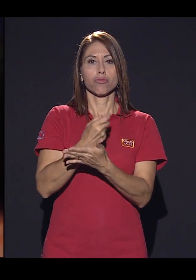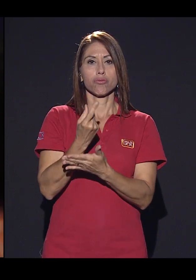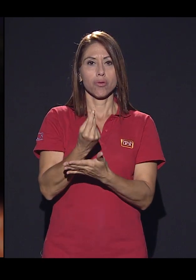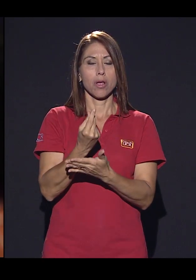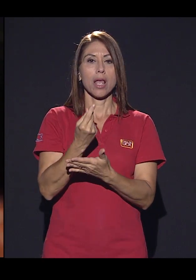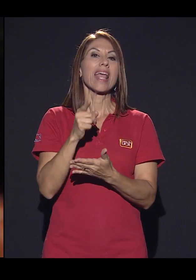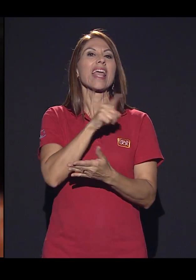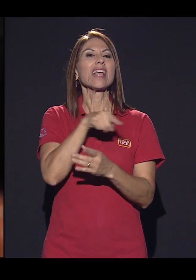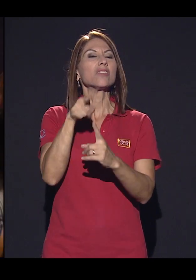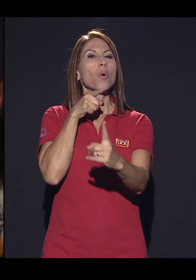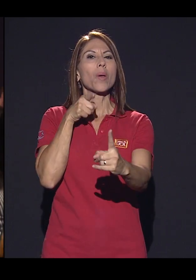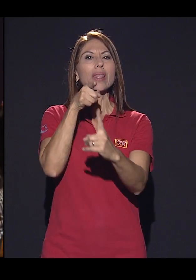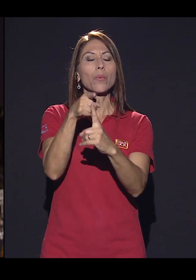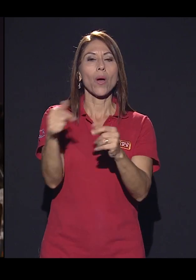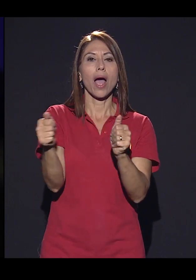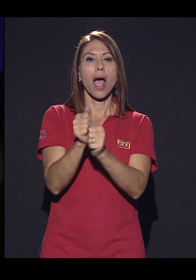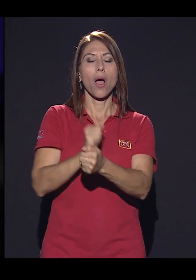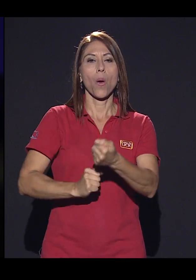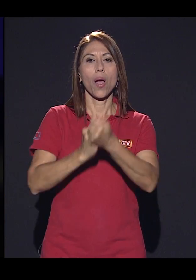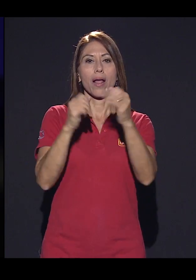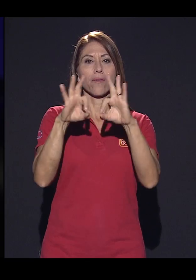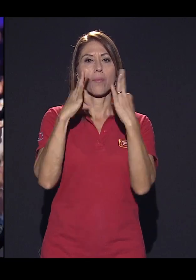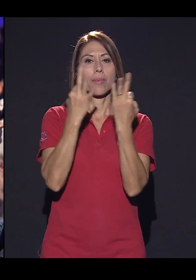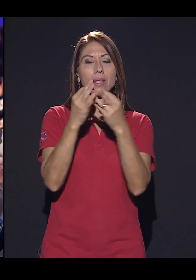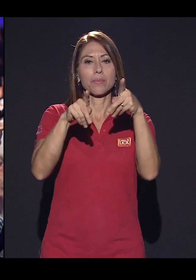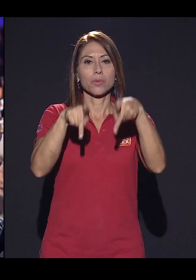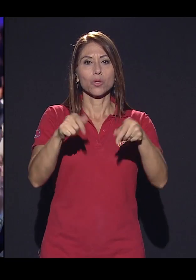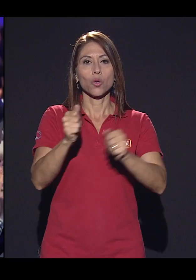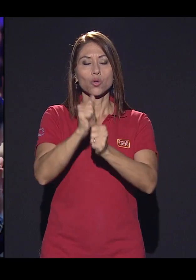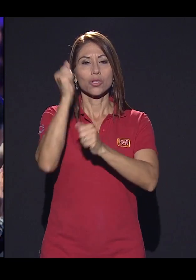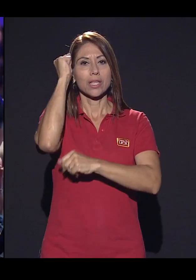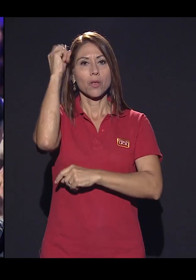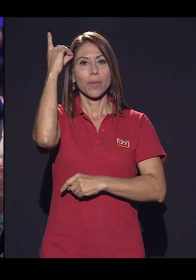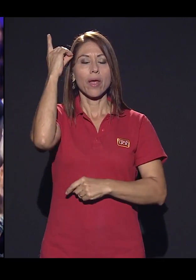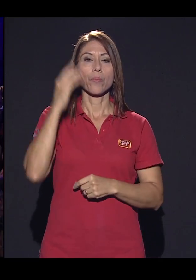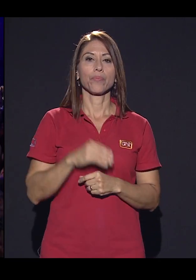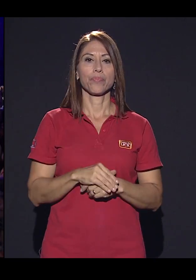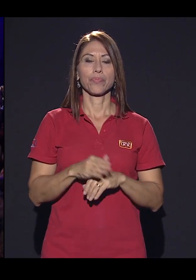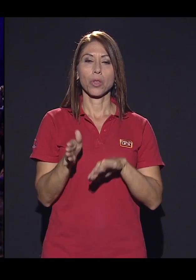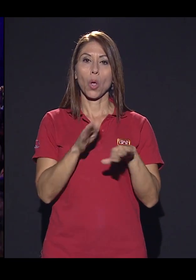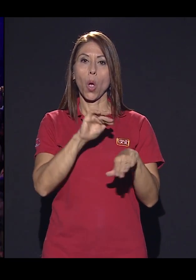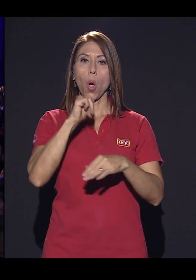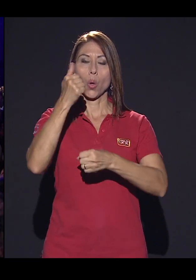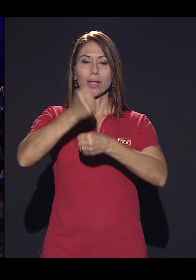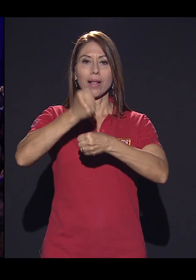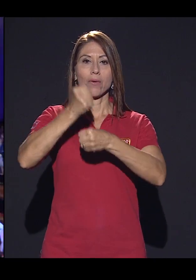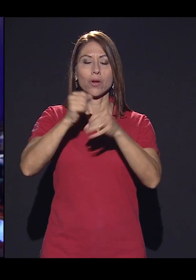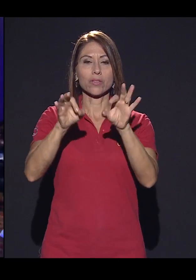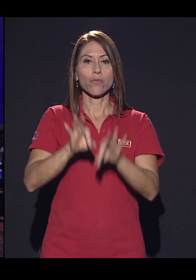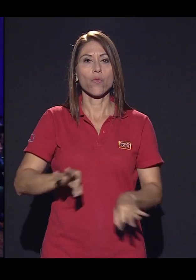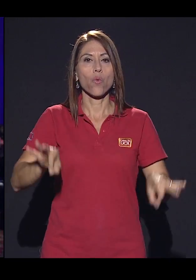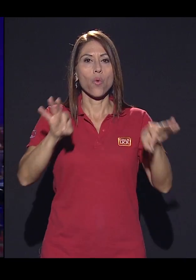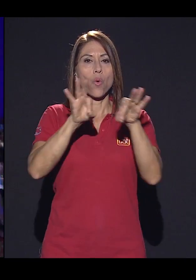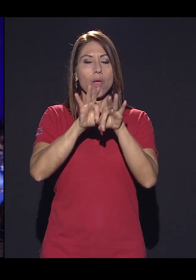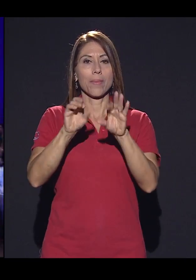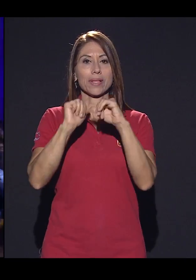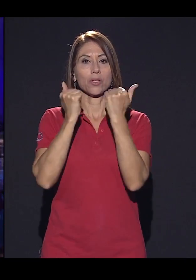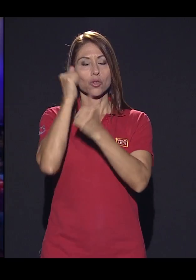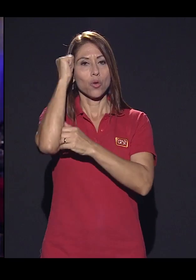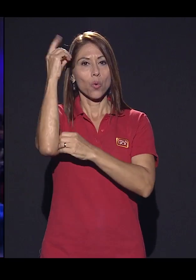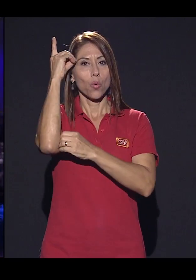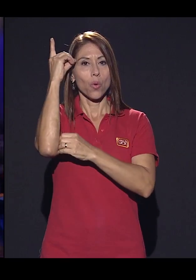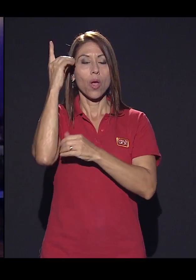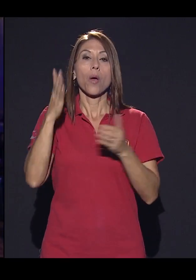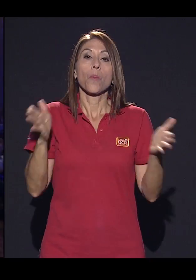acompañar a las familias de las personas con síndrome de Down. Otra de las labores fundamentales de ASIDAUN es promover la inclusión social